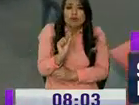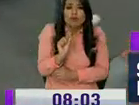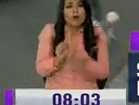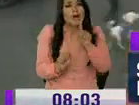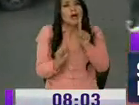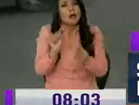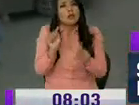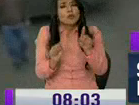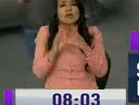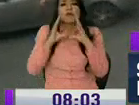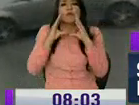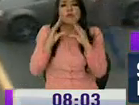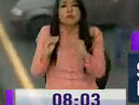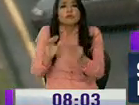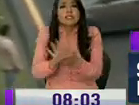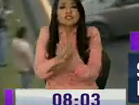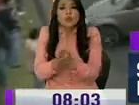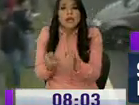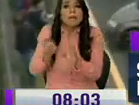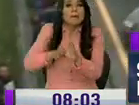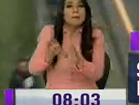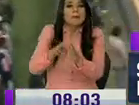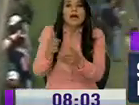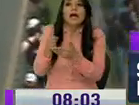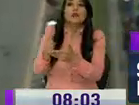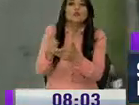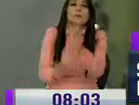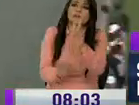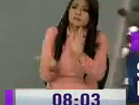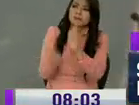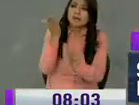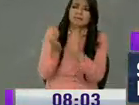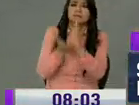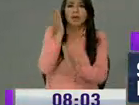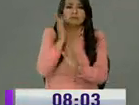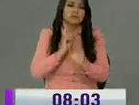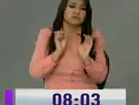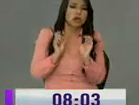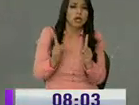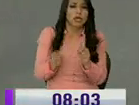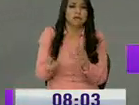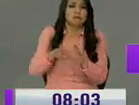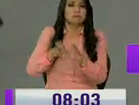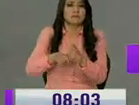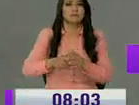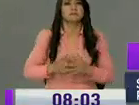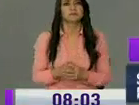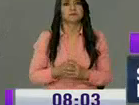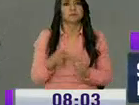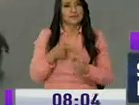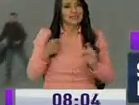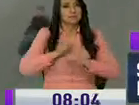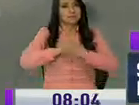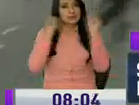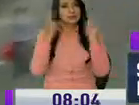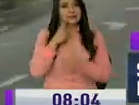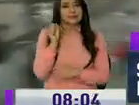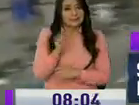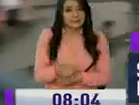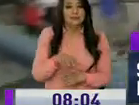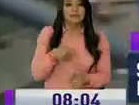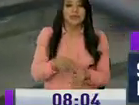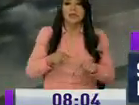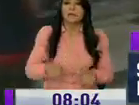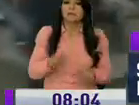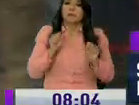algunas busetas escolares que estaban ayudando a las personas que, como decía, desde muy temprano en la madrugada venían aquí